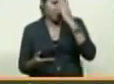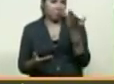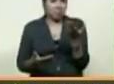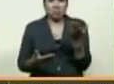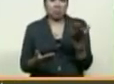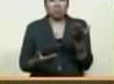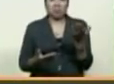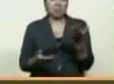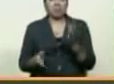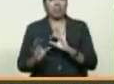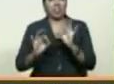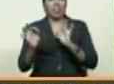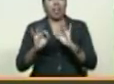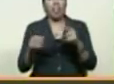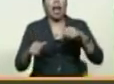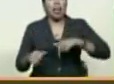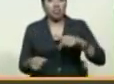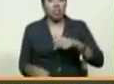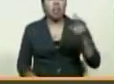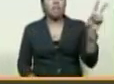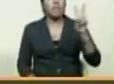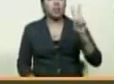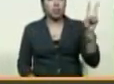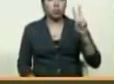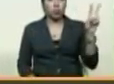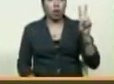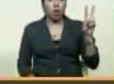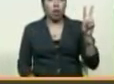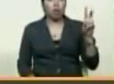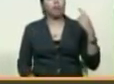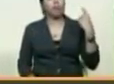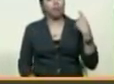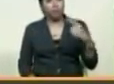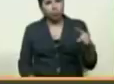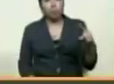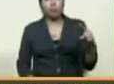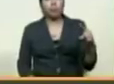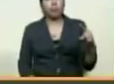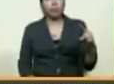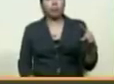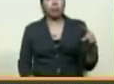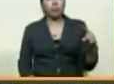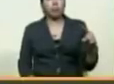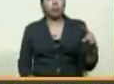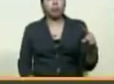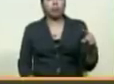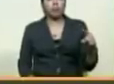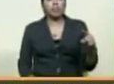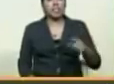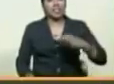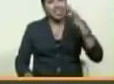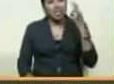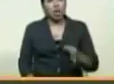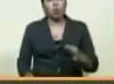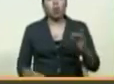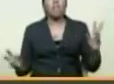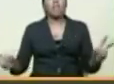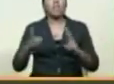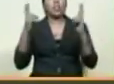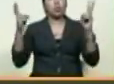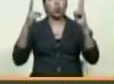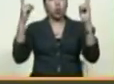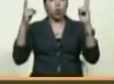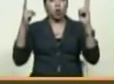absoluto de que Venezuela tiene destinado un sitio de